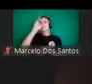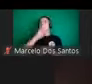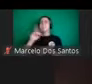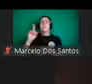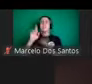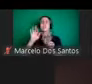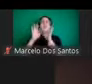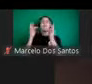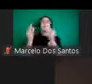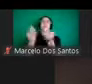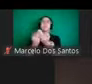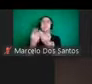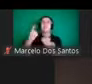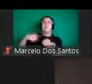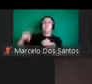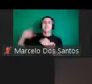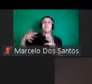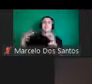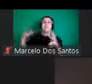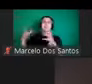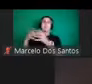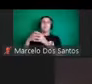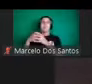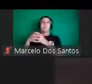familiares de personas con discapacidad.